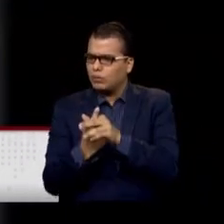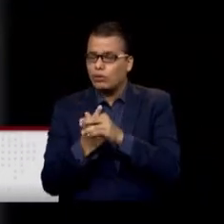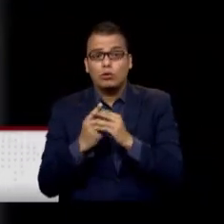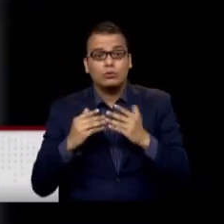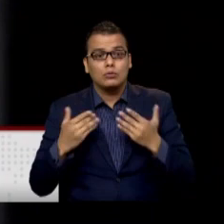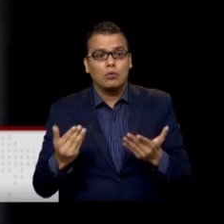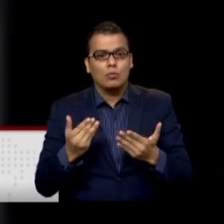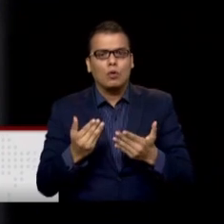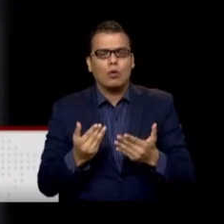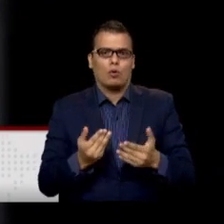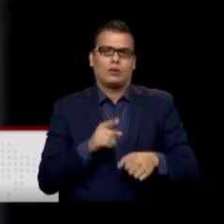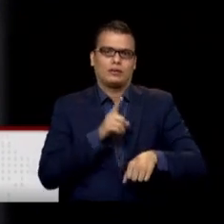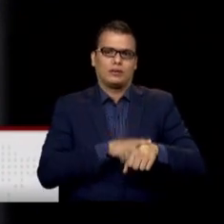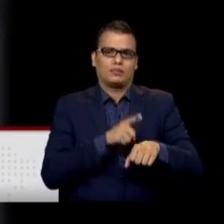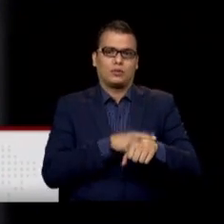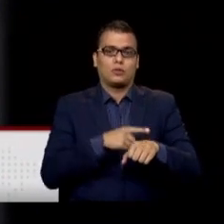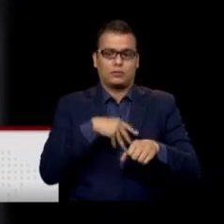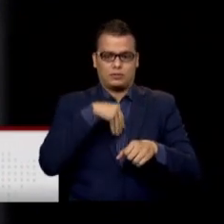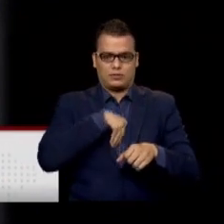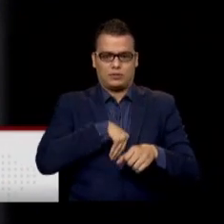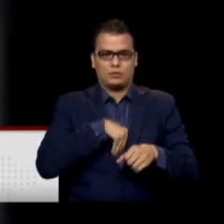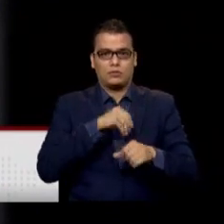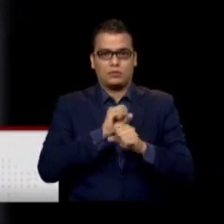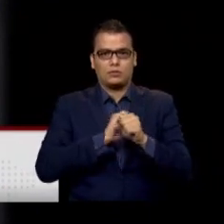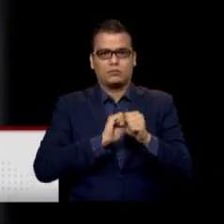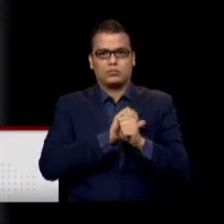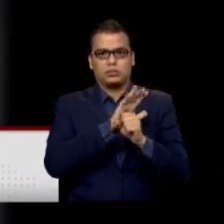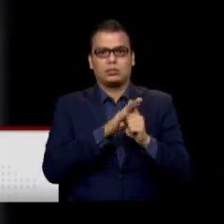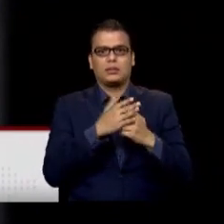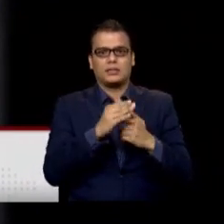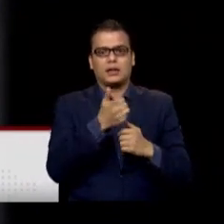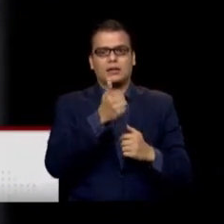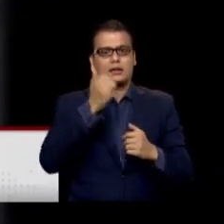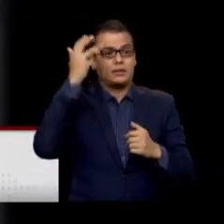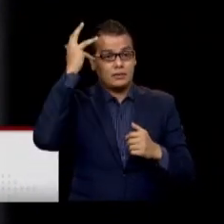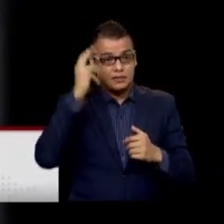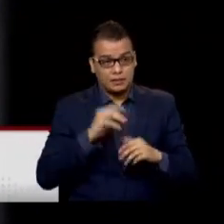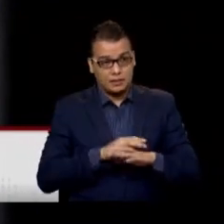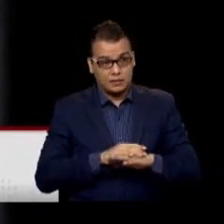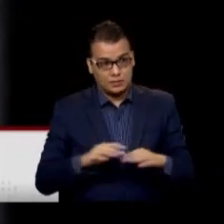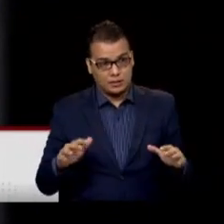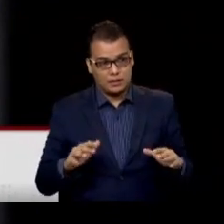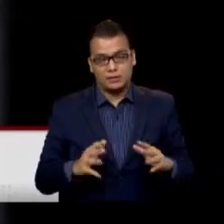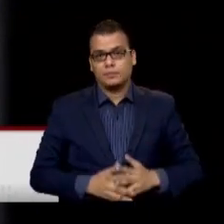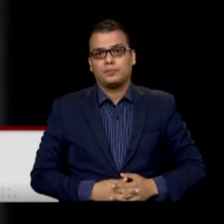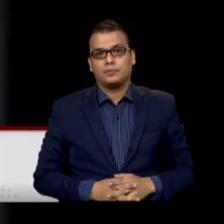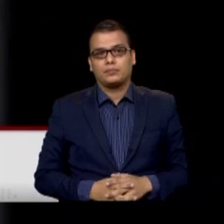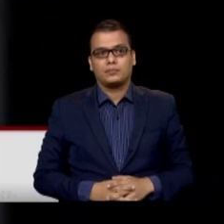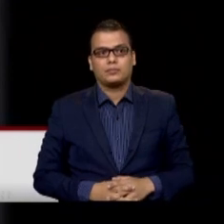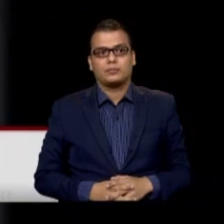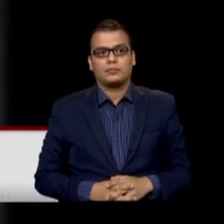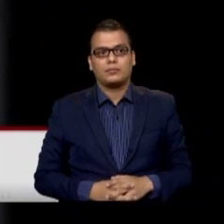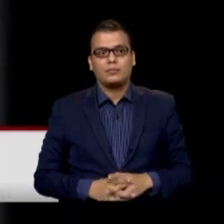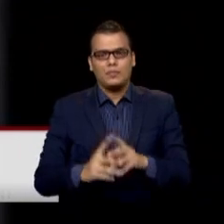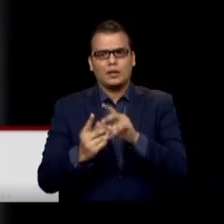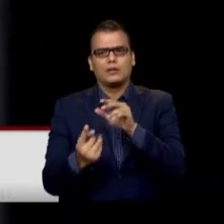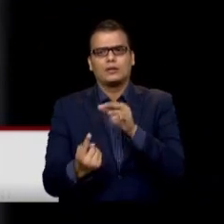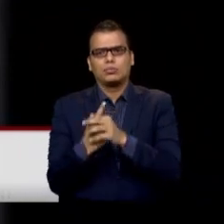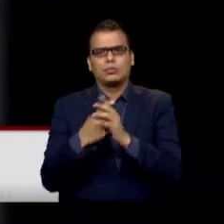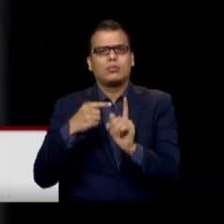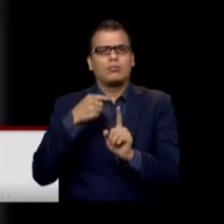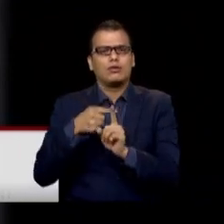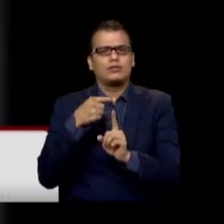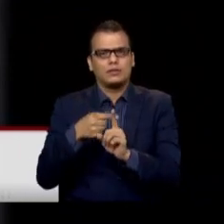después de 10 días del contacto del virus y sobre todo son positivas después de 15 días del contacto con el virus, es decir, cuando